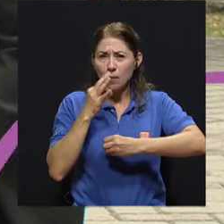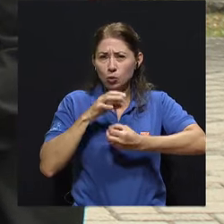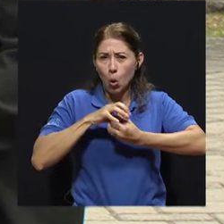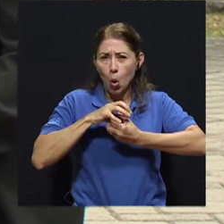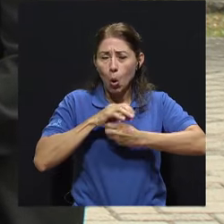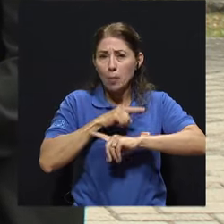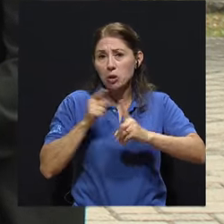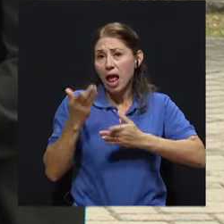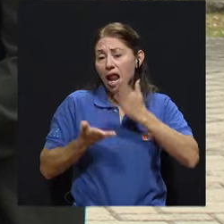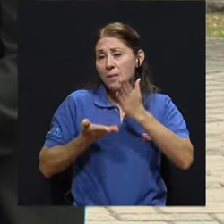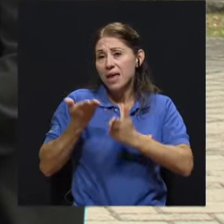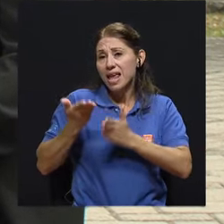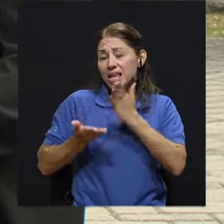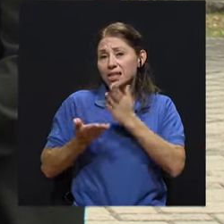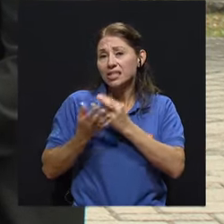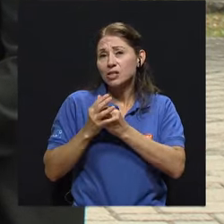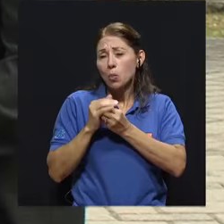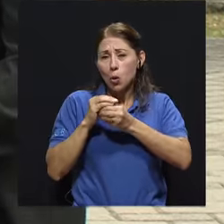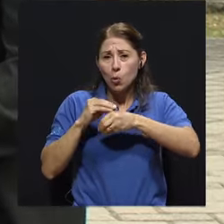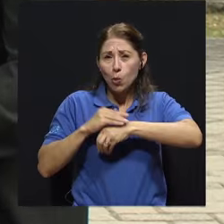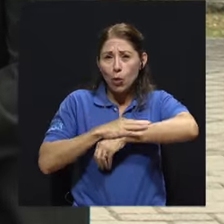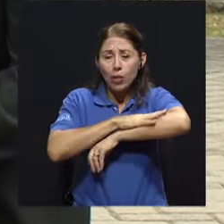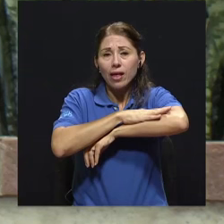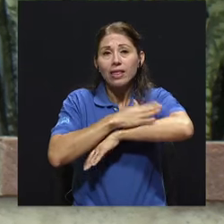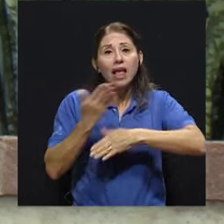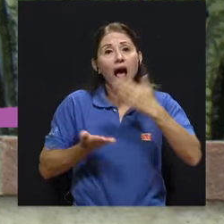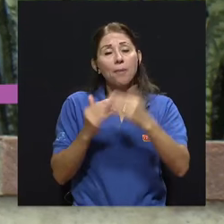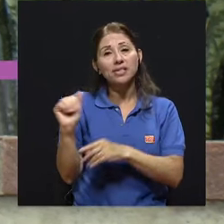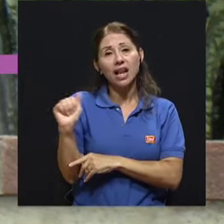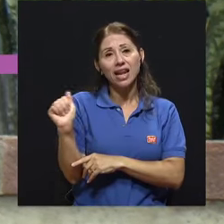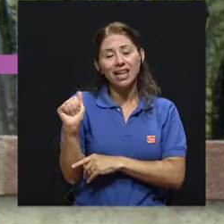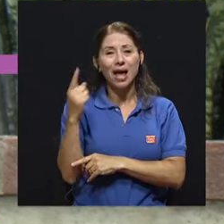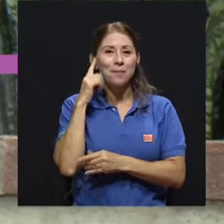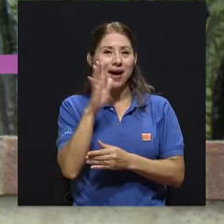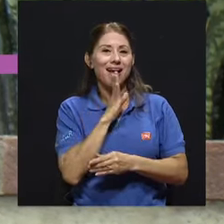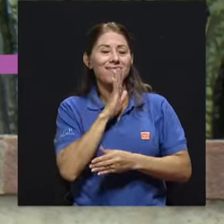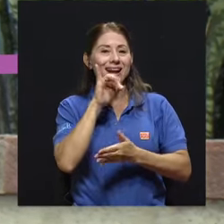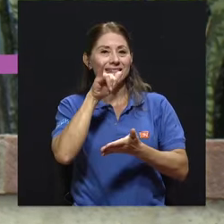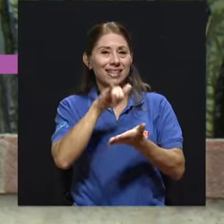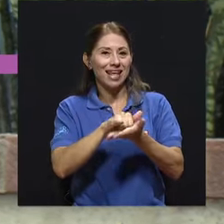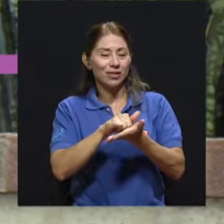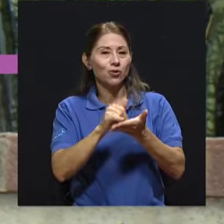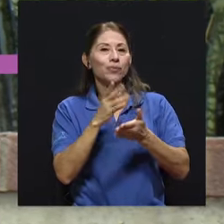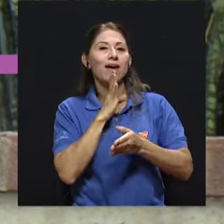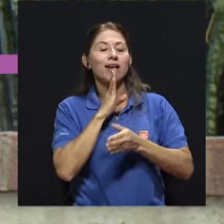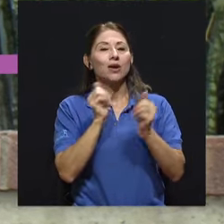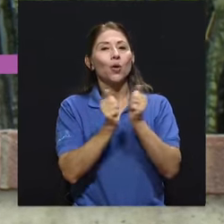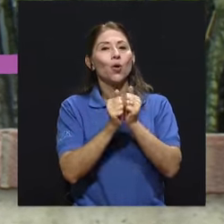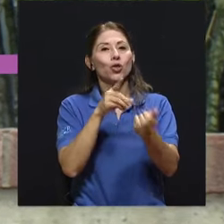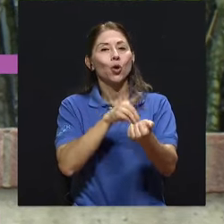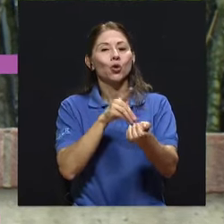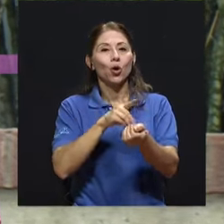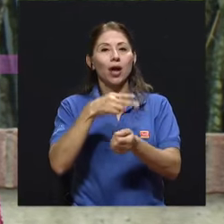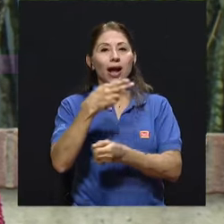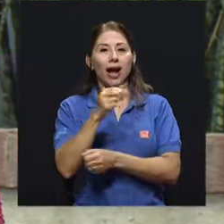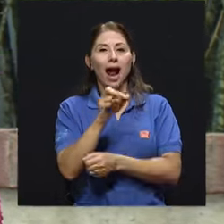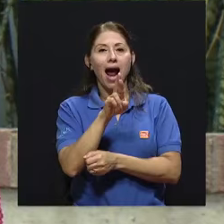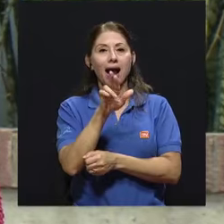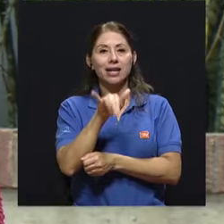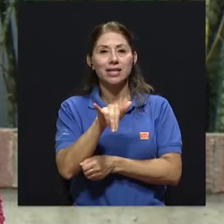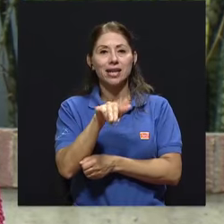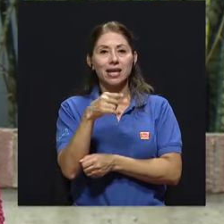o, como usted muy bien señalaba. Y para hablar más de este tema, contamos con la presencia del doctor Harry Hidalgo. Él es especialista en